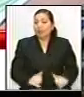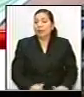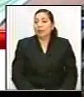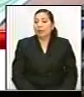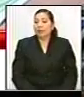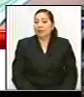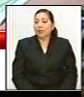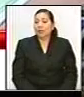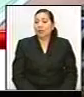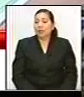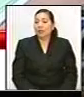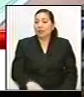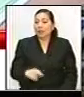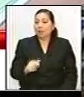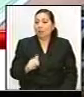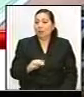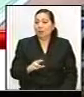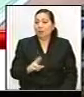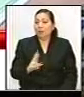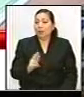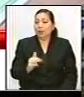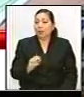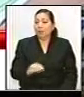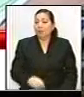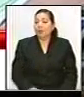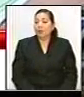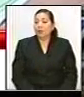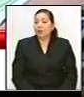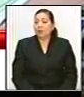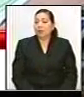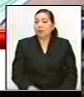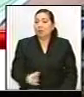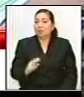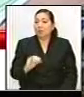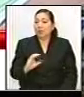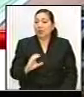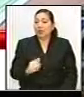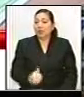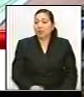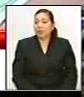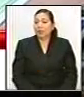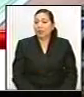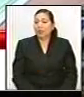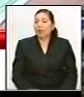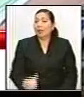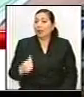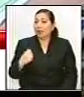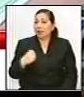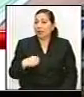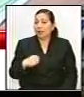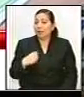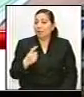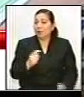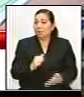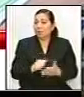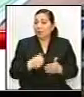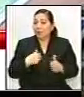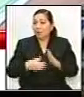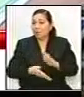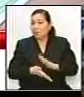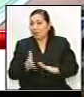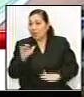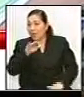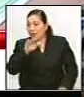señora Bertila Palma Ramos y el señor Vilca como alcaldes por ese mes que voy a estar en